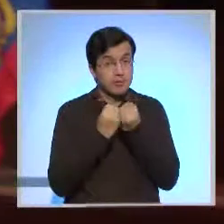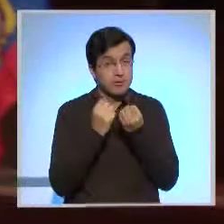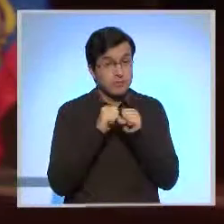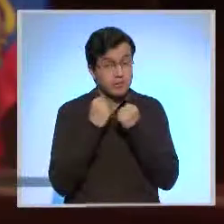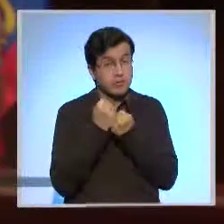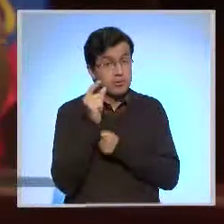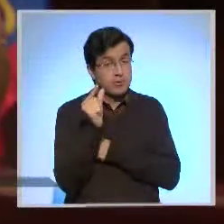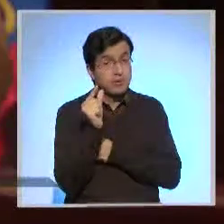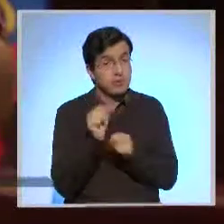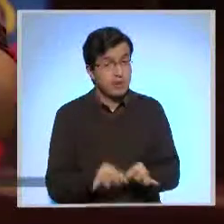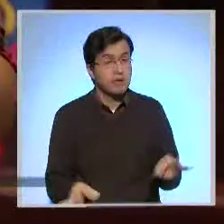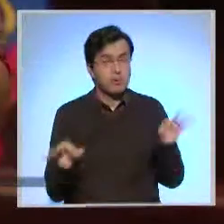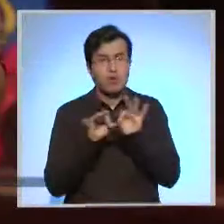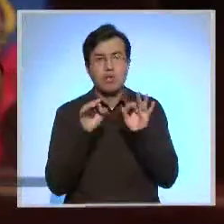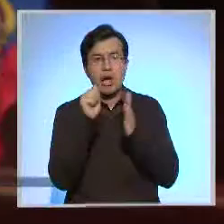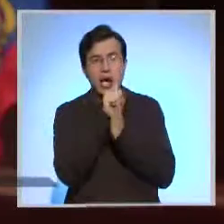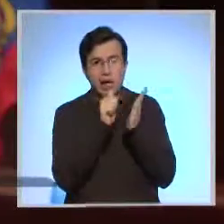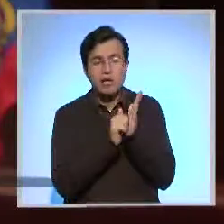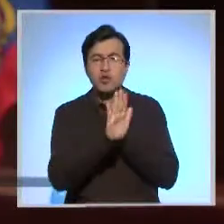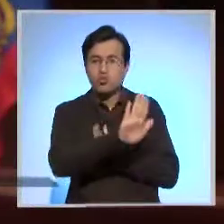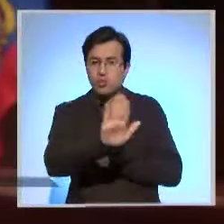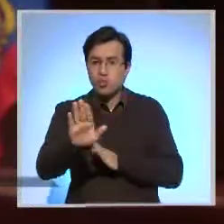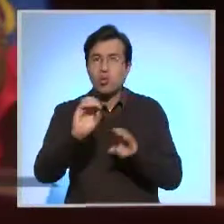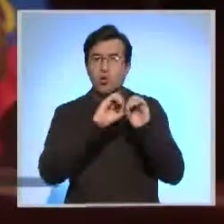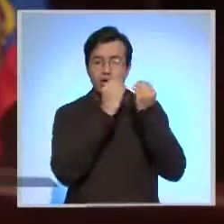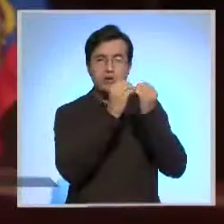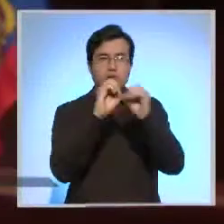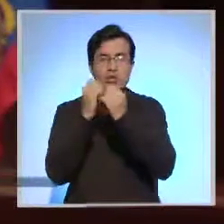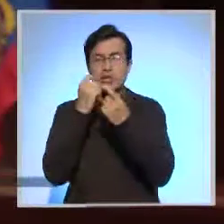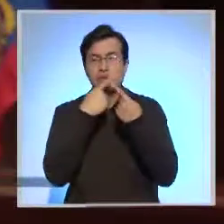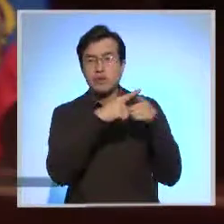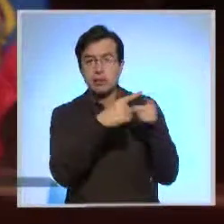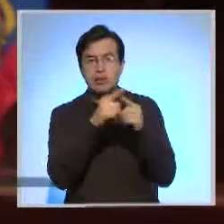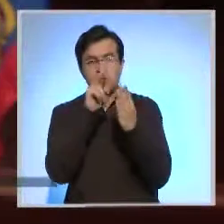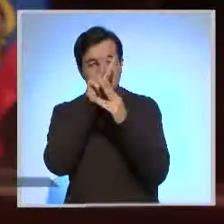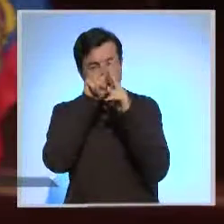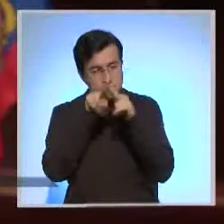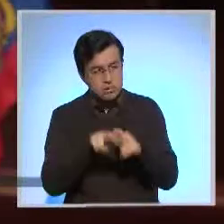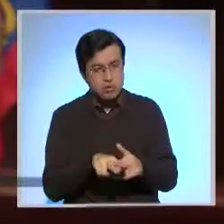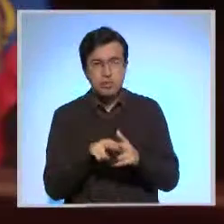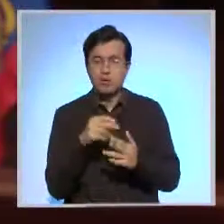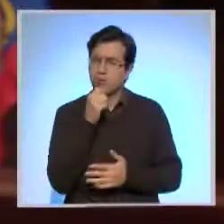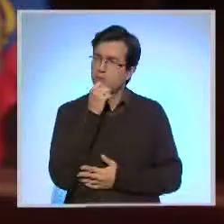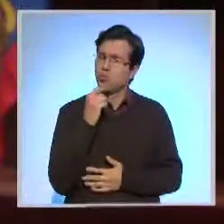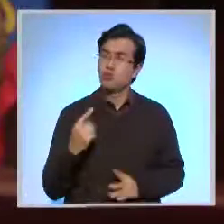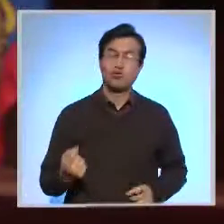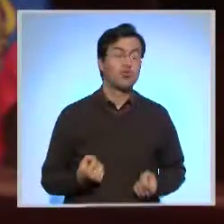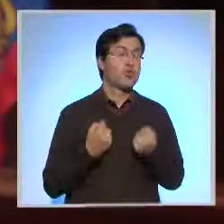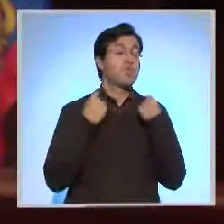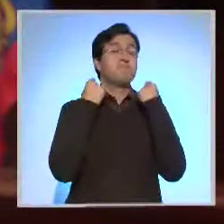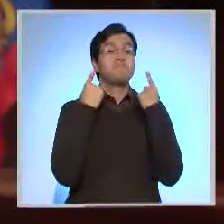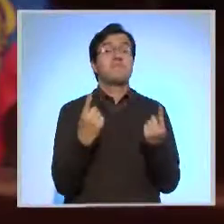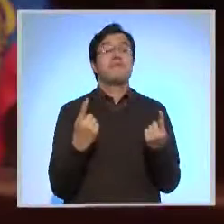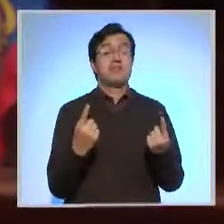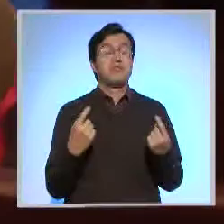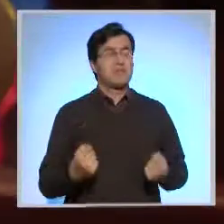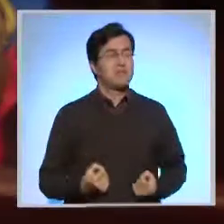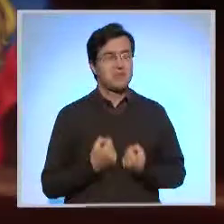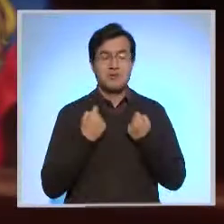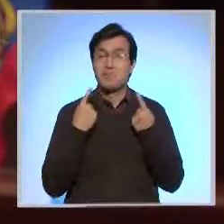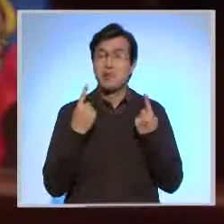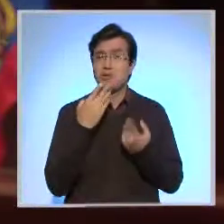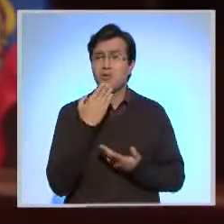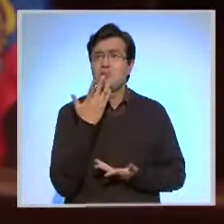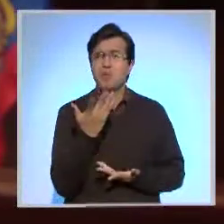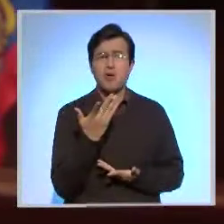tiene que ser revisará las agendas de los movimientos sociales yo a veces me quedo sorprendida como gente que